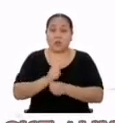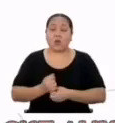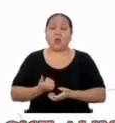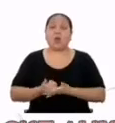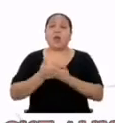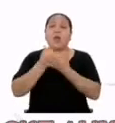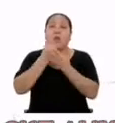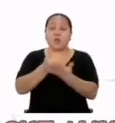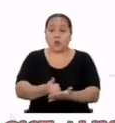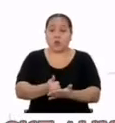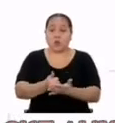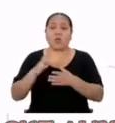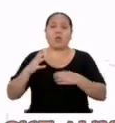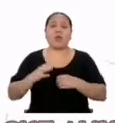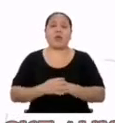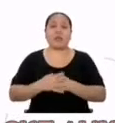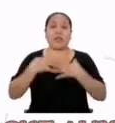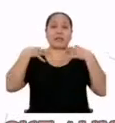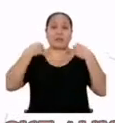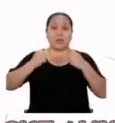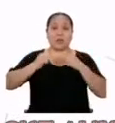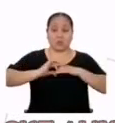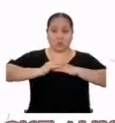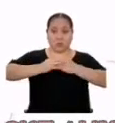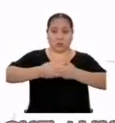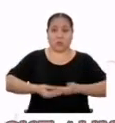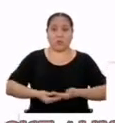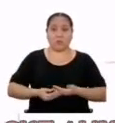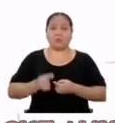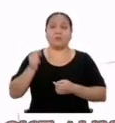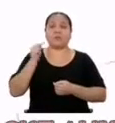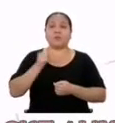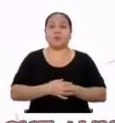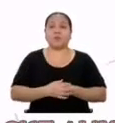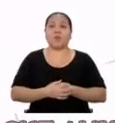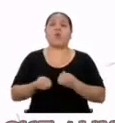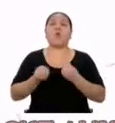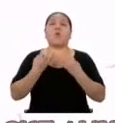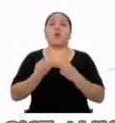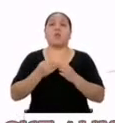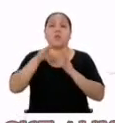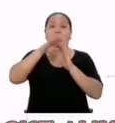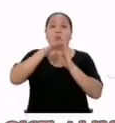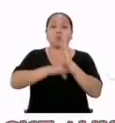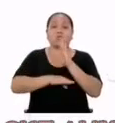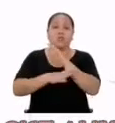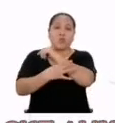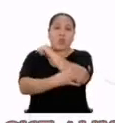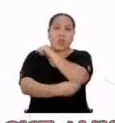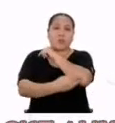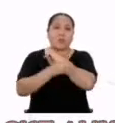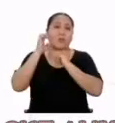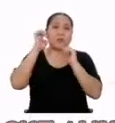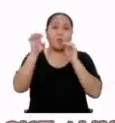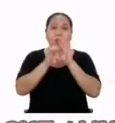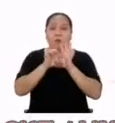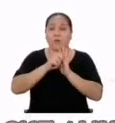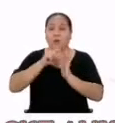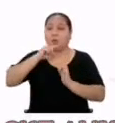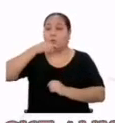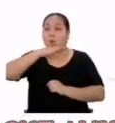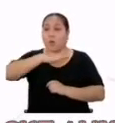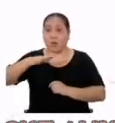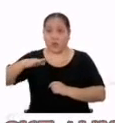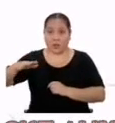salud materno-infantil, los índices de fertilidad y la reducción de la pobreza. Por ejemplo, las mujeres que